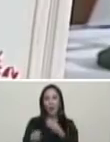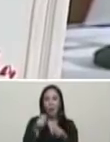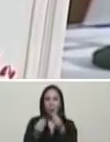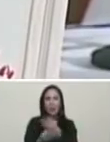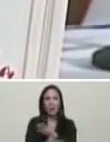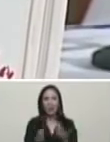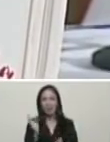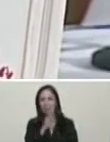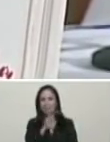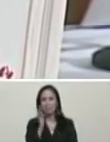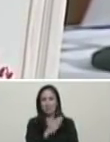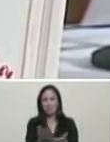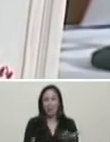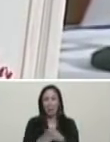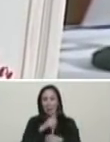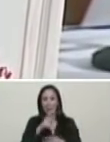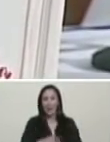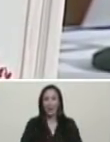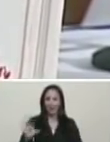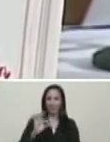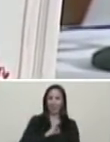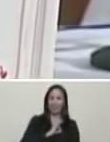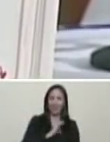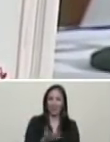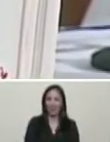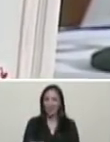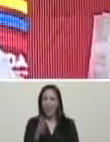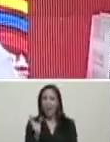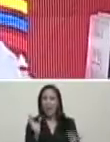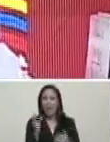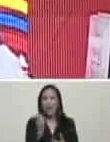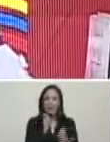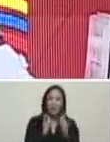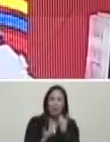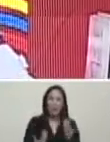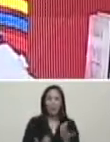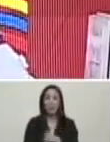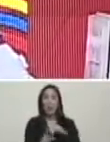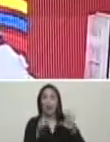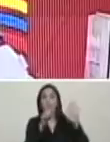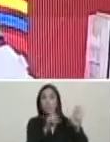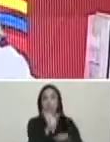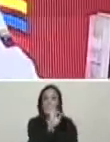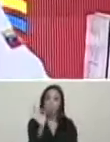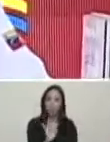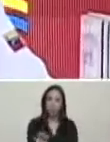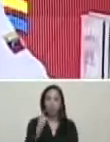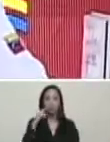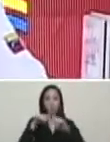podrida y cancerígena, lo cual significaría el 6% de un día.